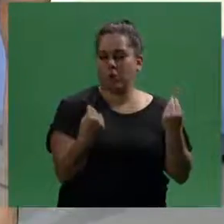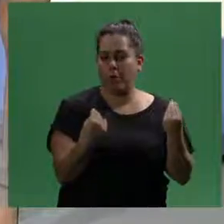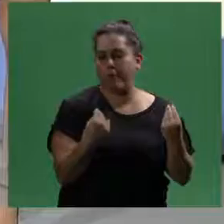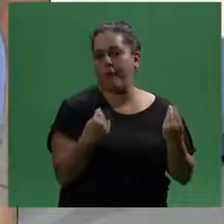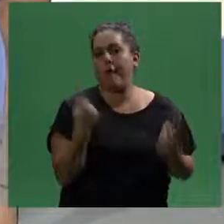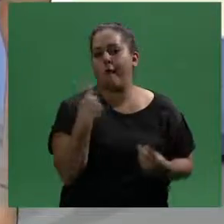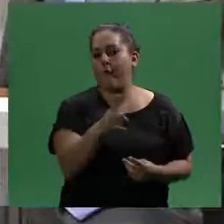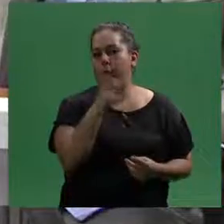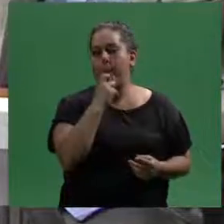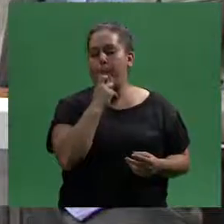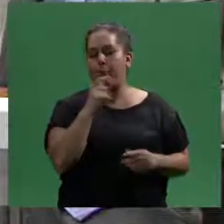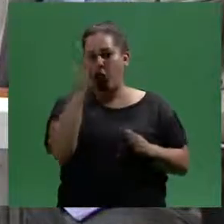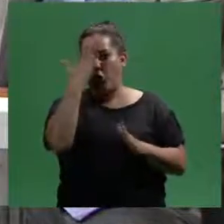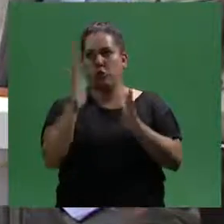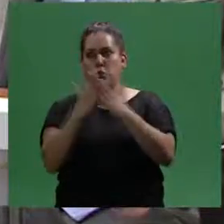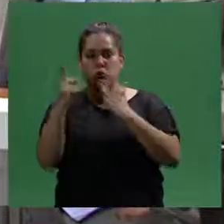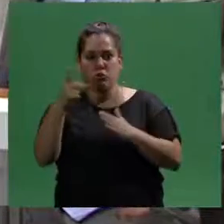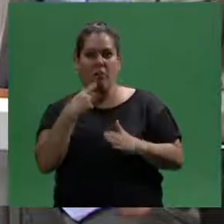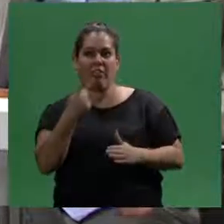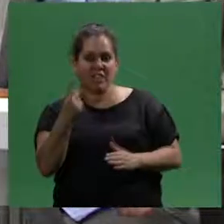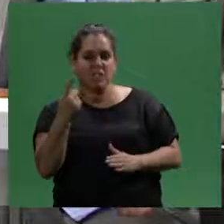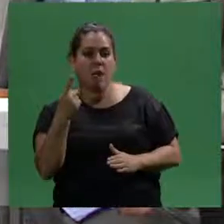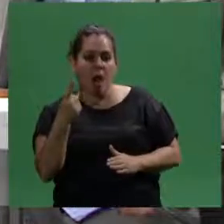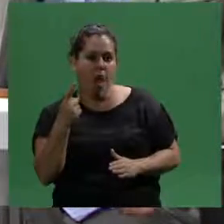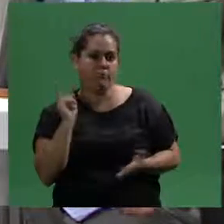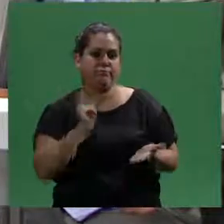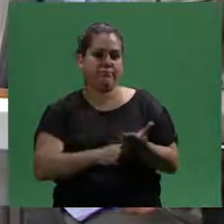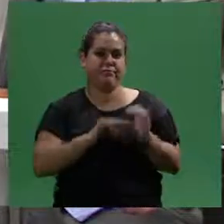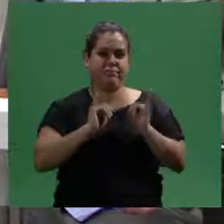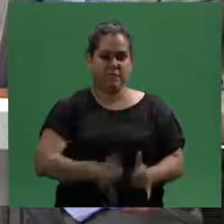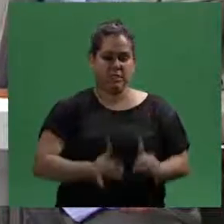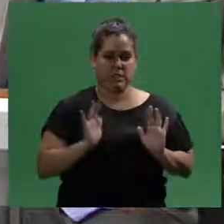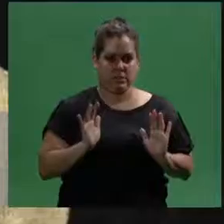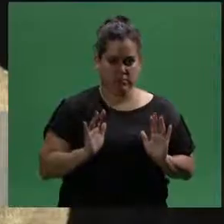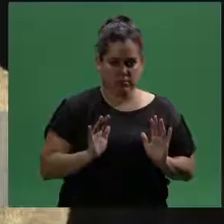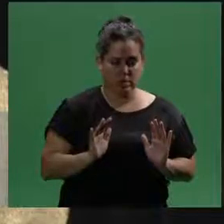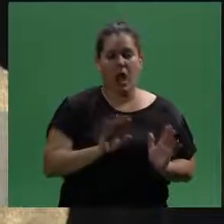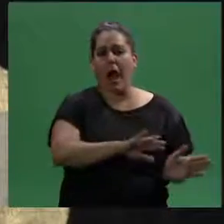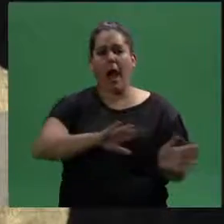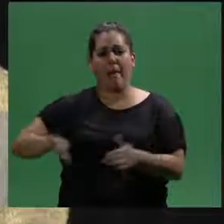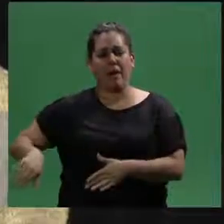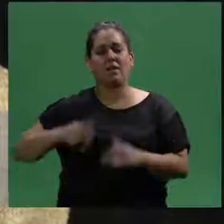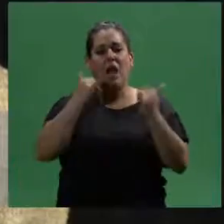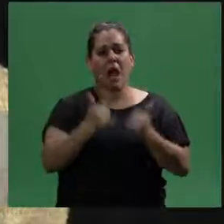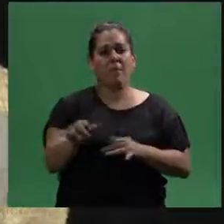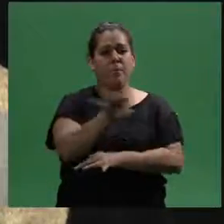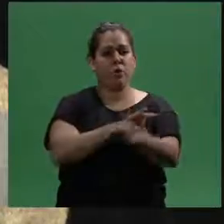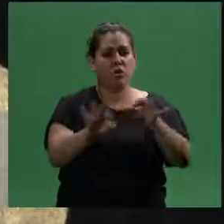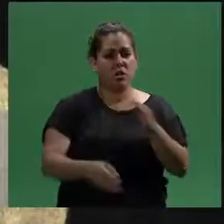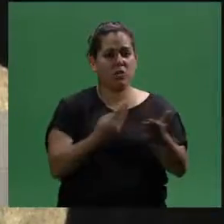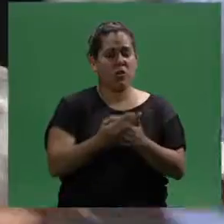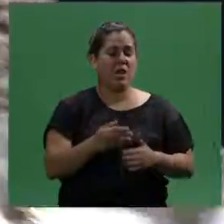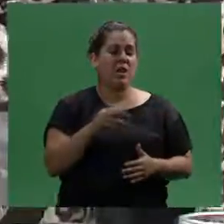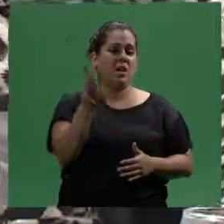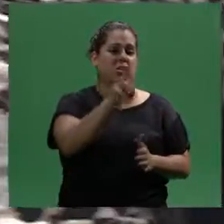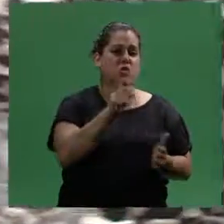con las particularidades que la Constitución Nacional y las determinaciones que la Constitución Nacional establece. Por otro lado, después tenemos los proyectos de resolución y